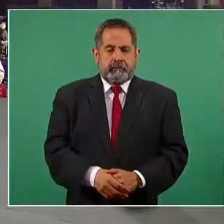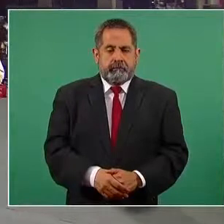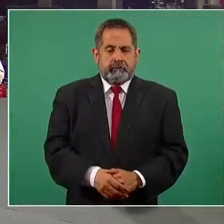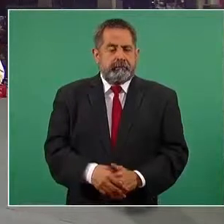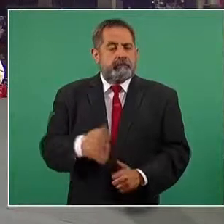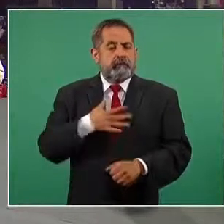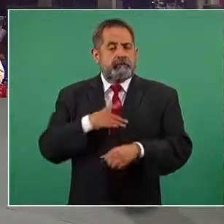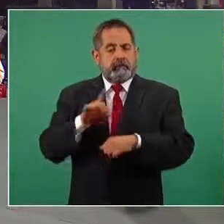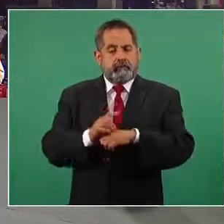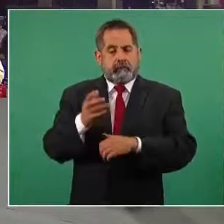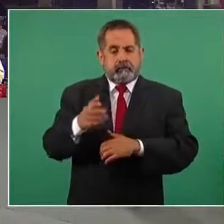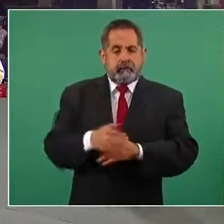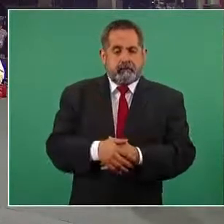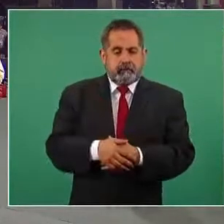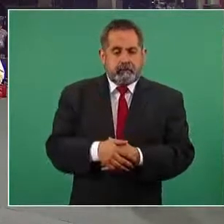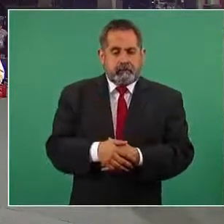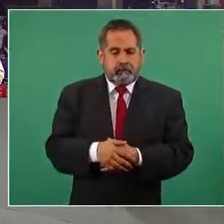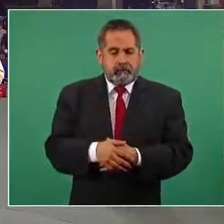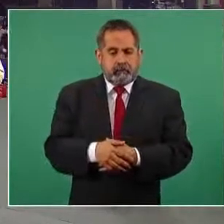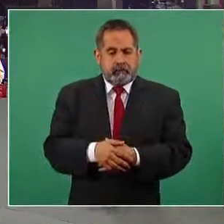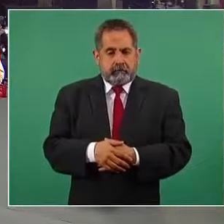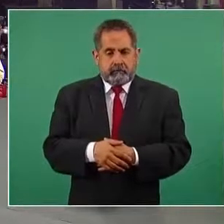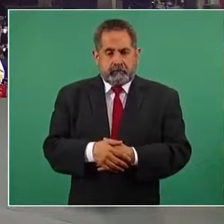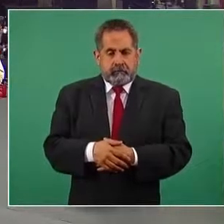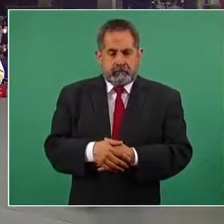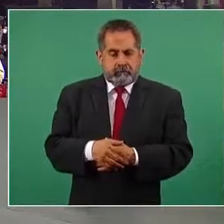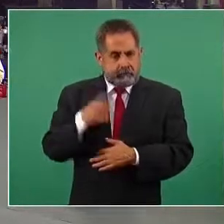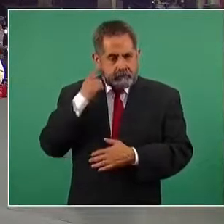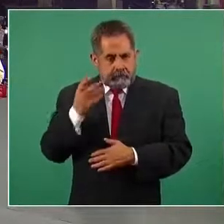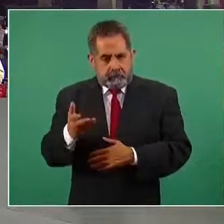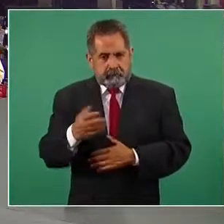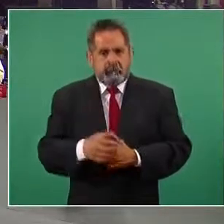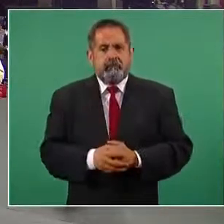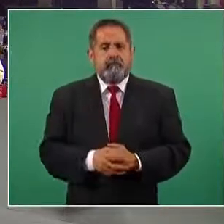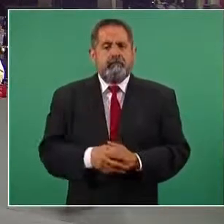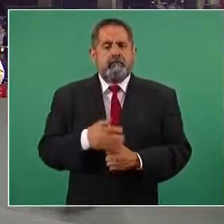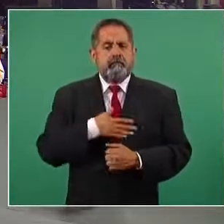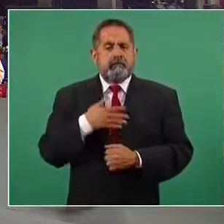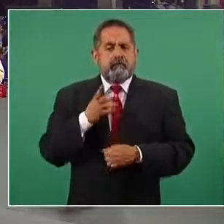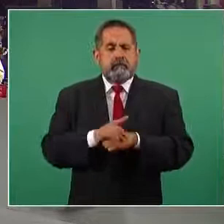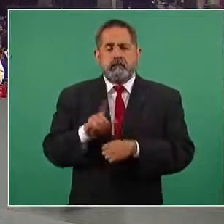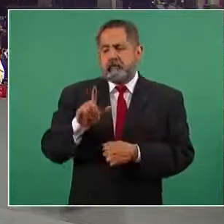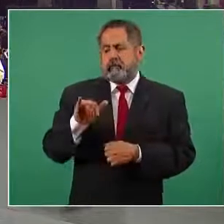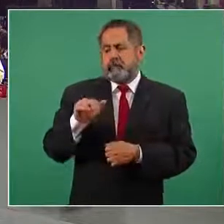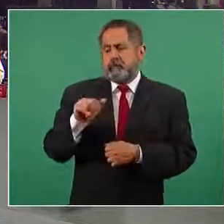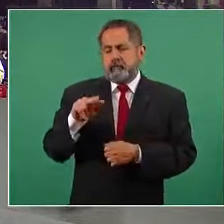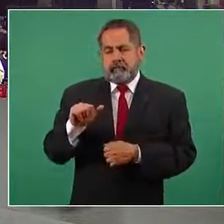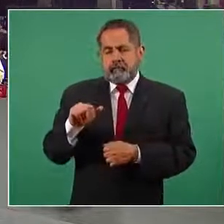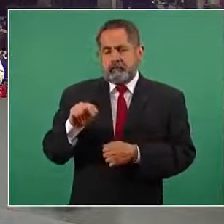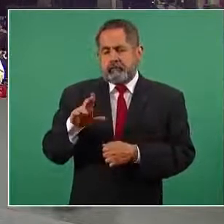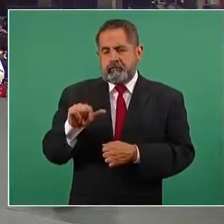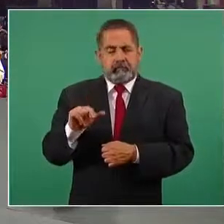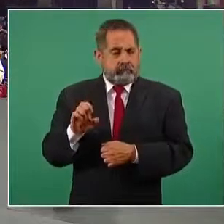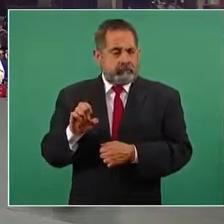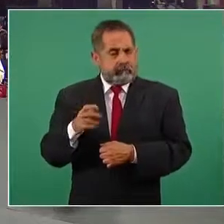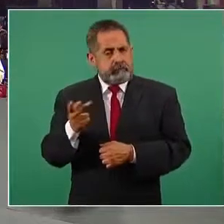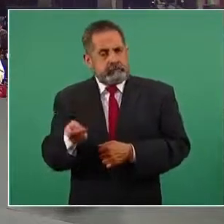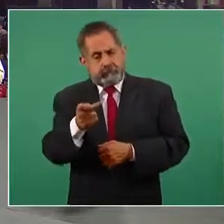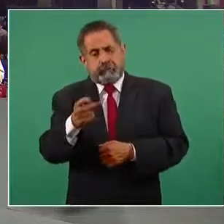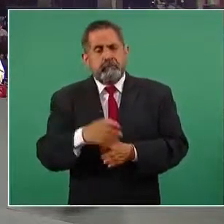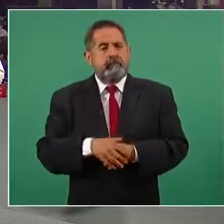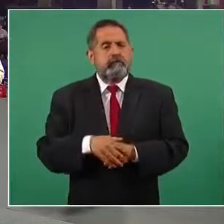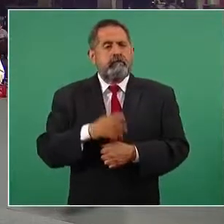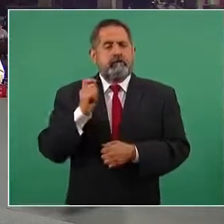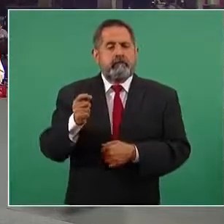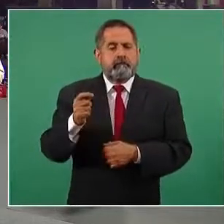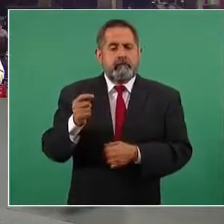Gracias. Buenos días. ¿Así o me lo quito? Está bien. ¿Sí? Buenos días, Liliana Noble de Pulso Saludable. Señor presidente, el pasado